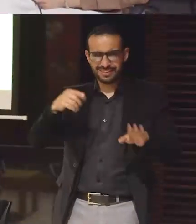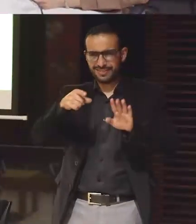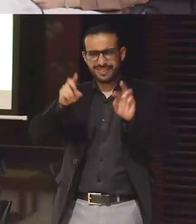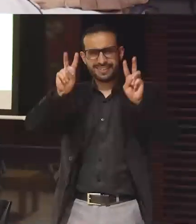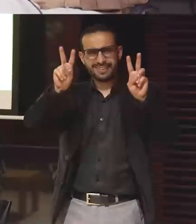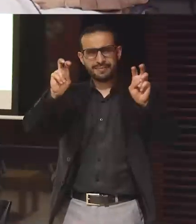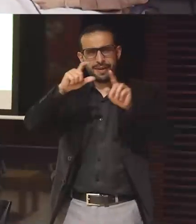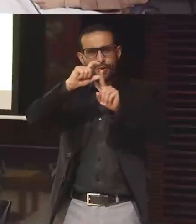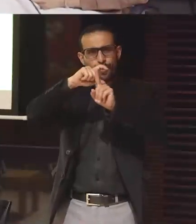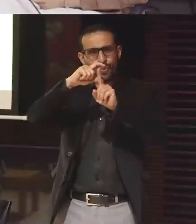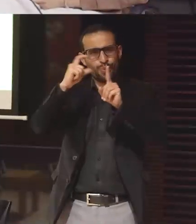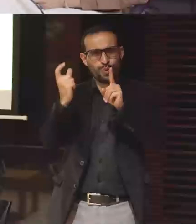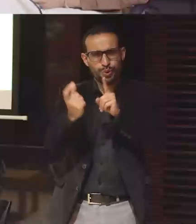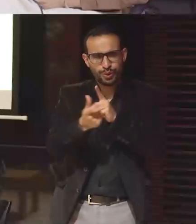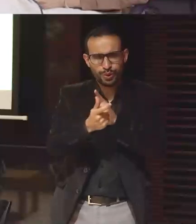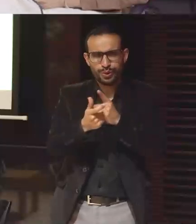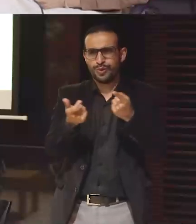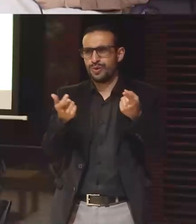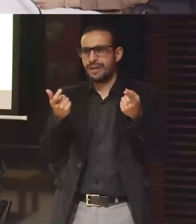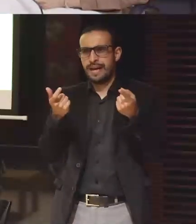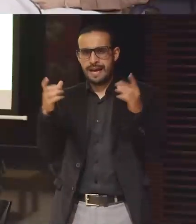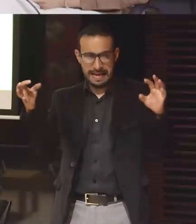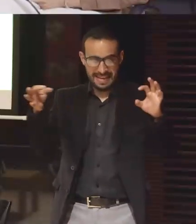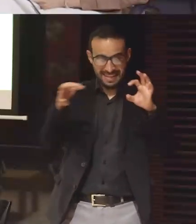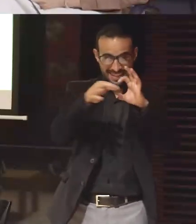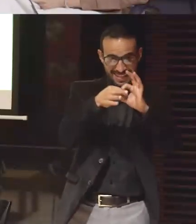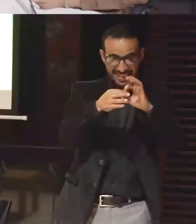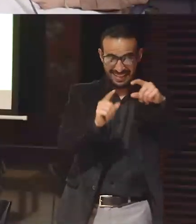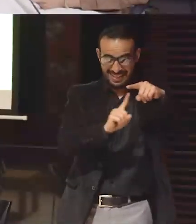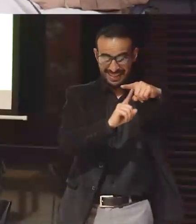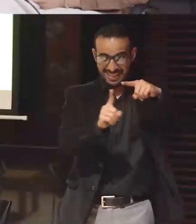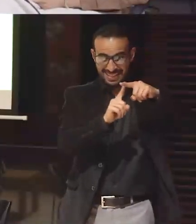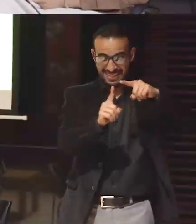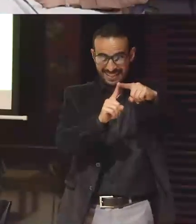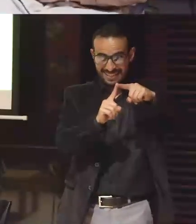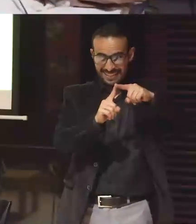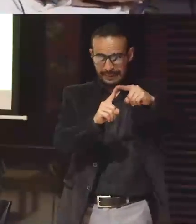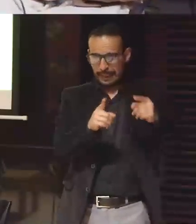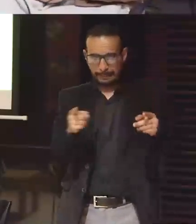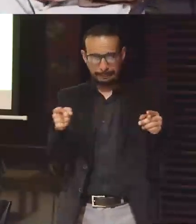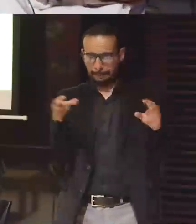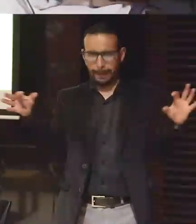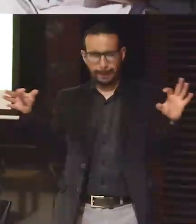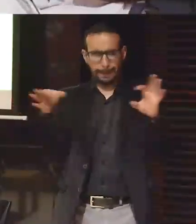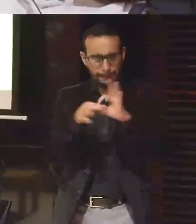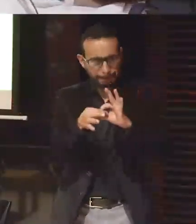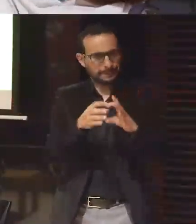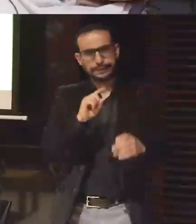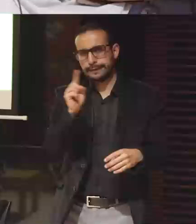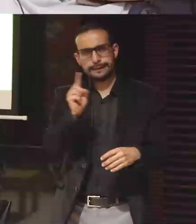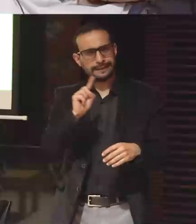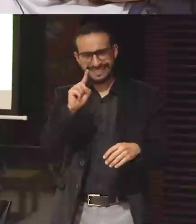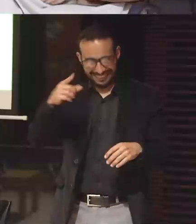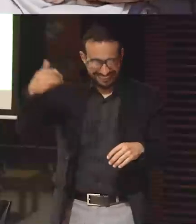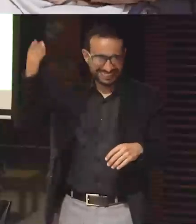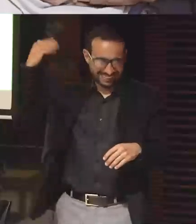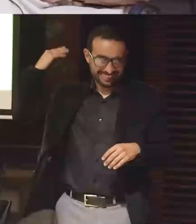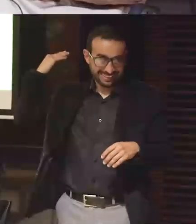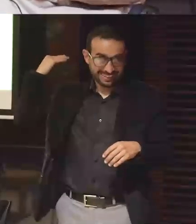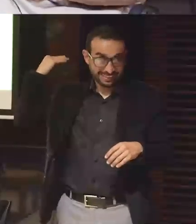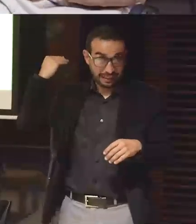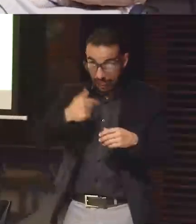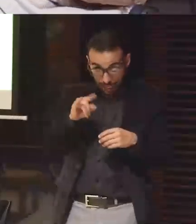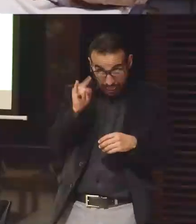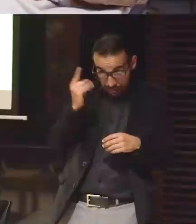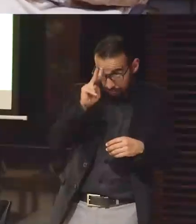cultura con lo que significaba Transmilenio. Si me equivoco, por favor, corríjanme. Pero un poco